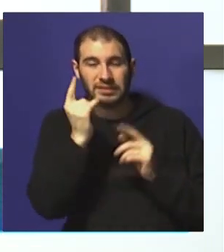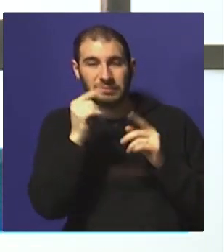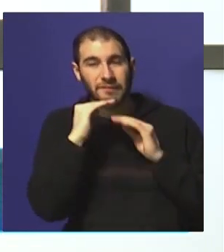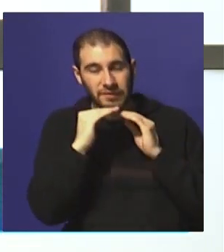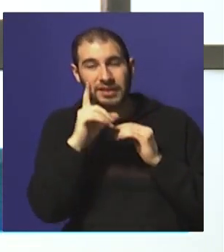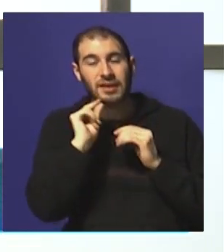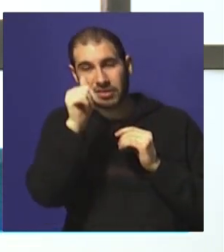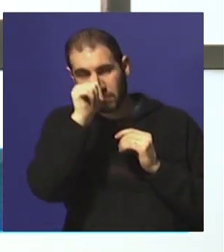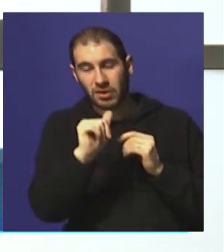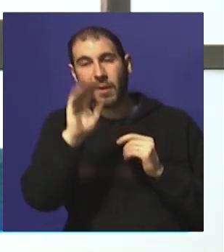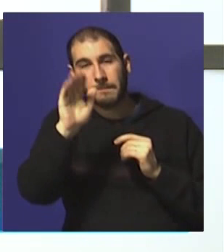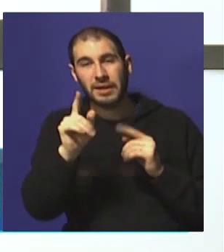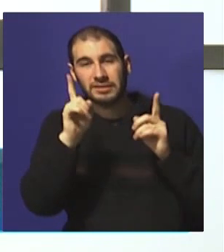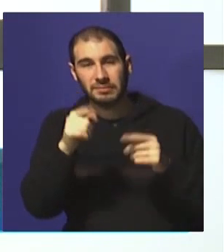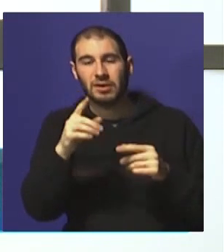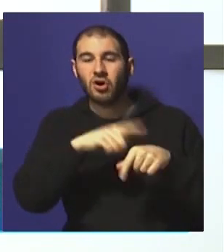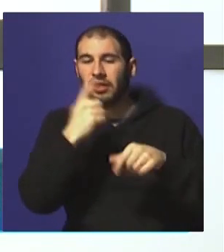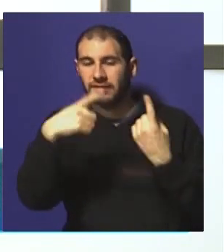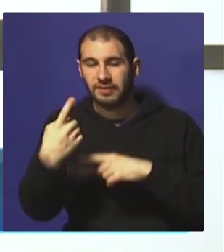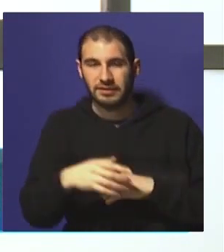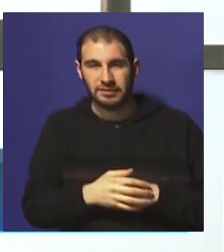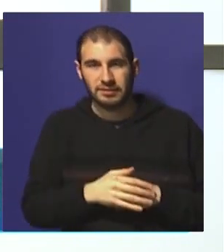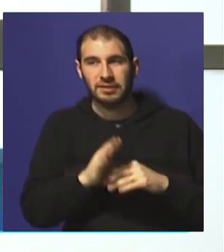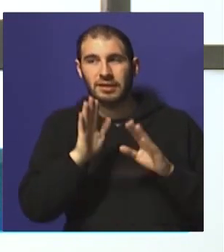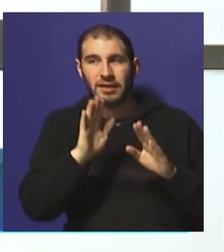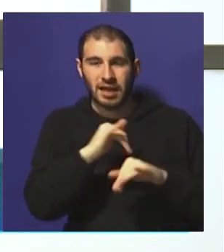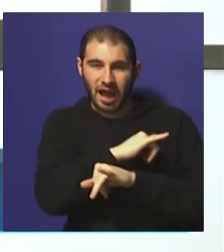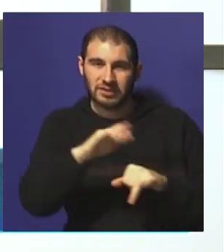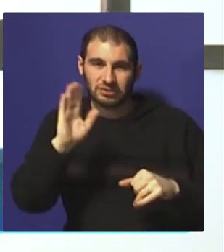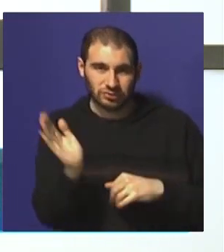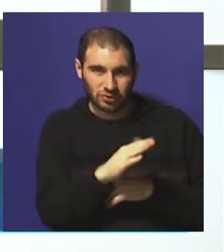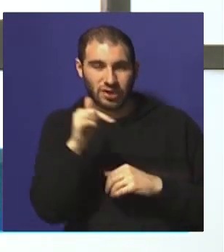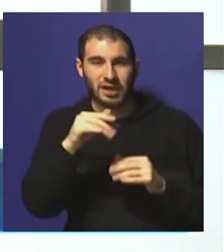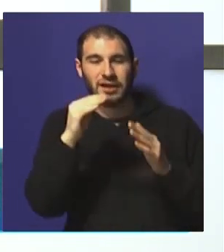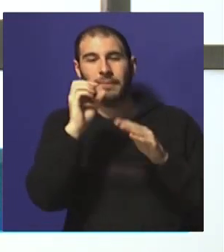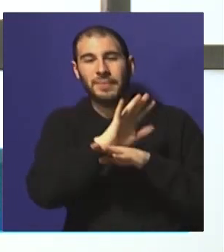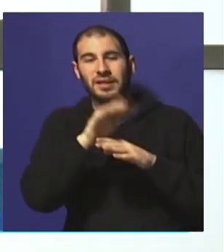ver el domingo y el martes en distintos horarios. Queda avisado entonces la